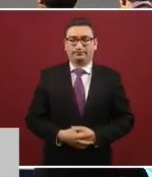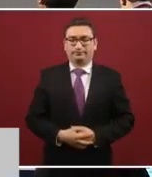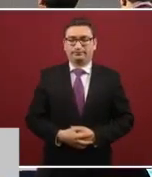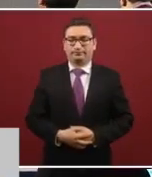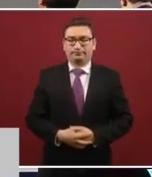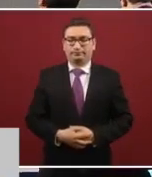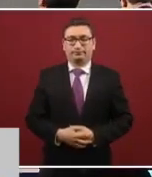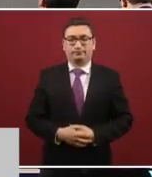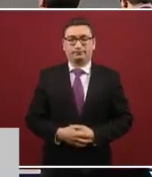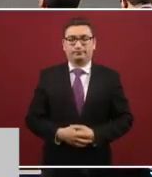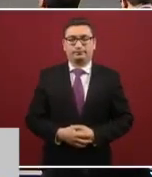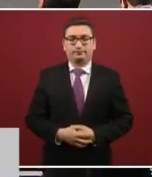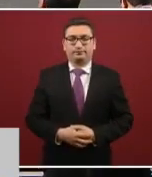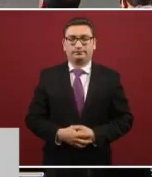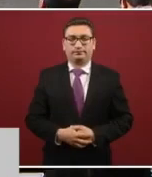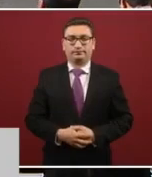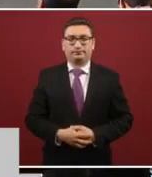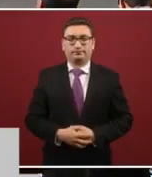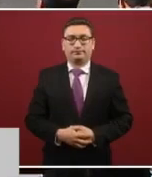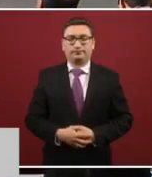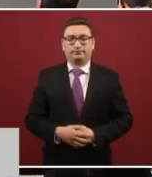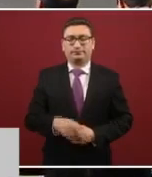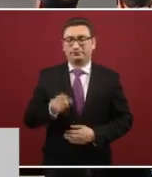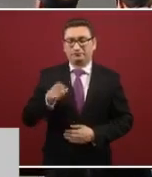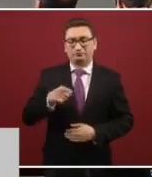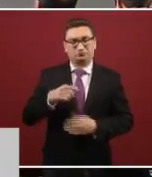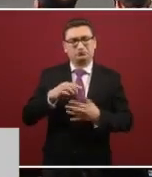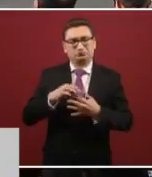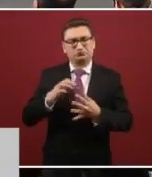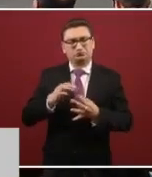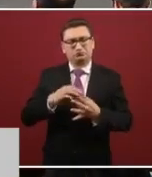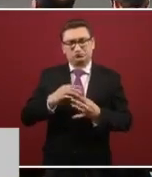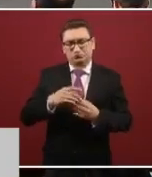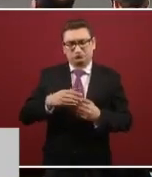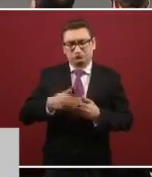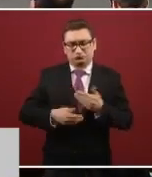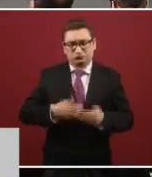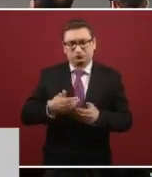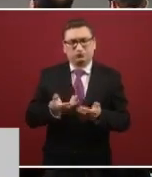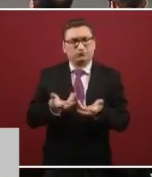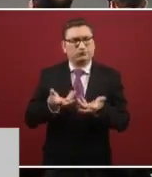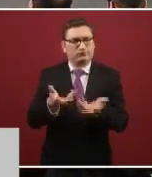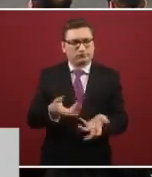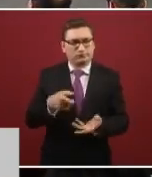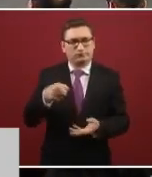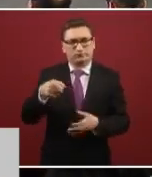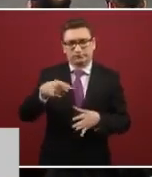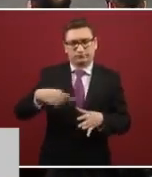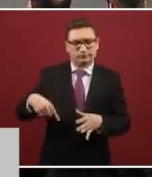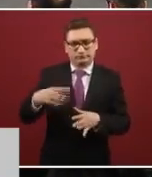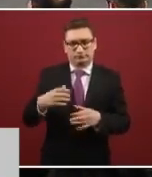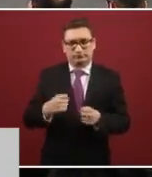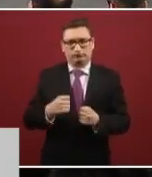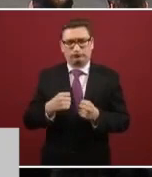Dará a conocer el día de hoy la información solicitada por el INAI en relación a los vehículos que utiliza para su traslado.